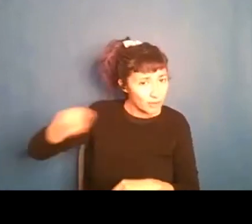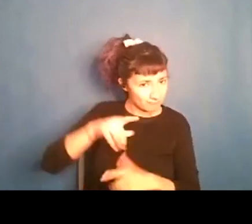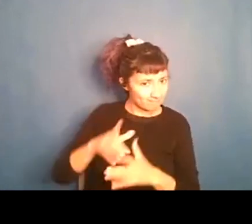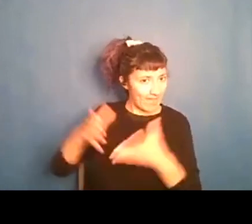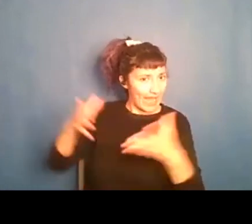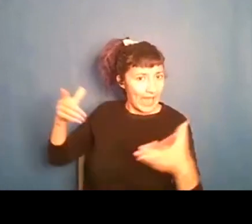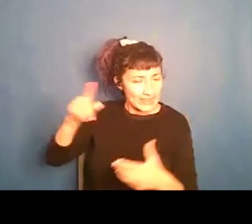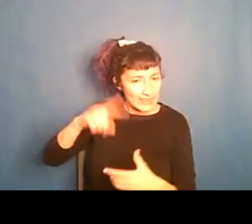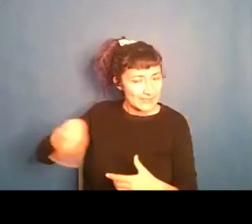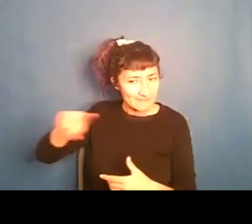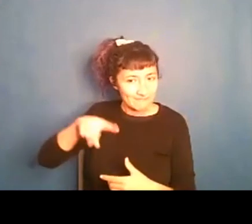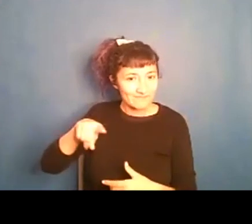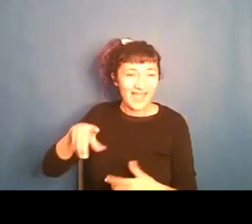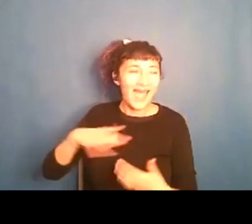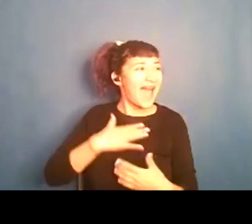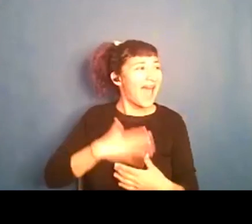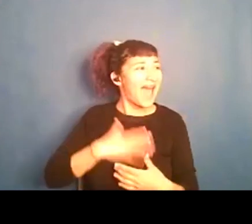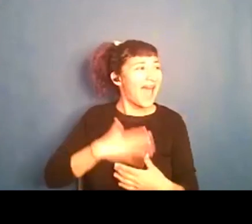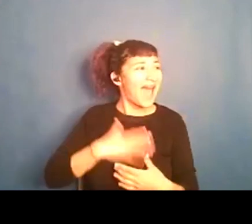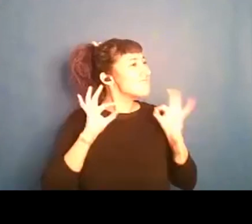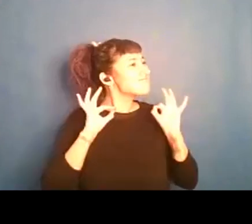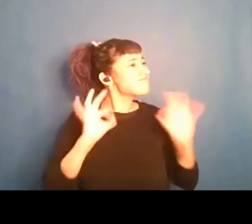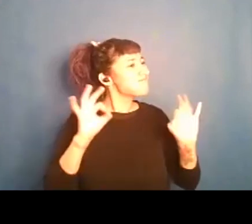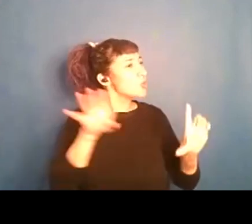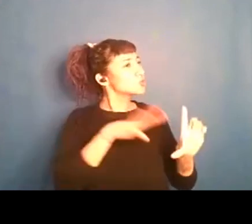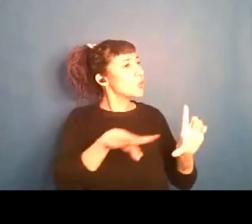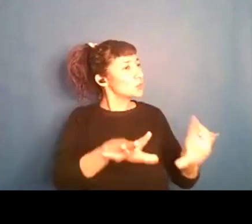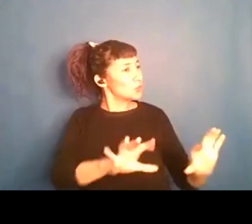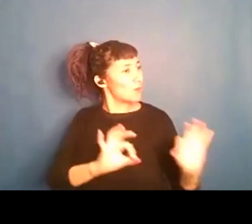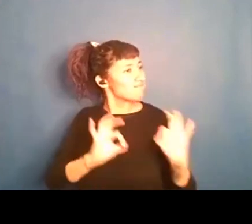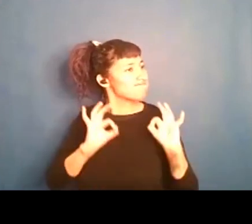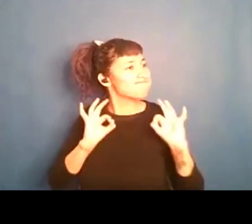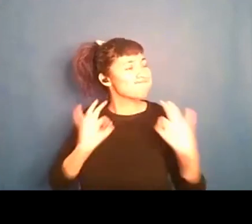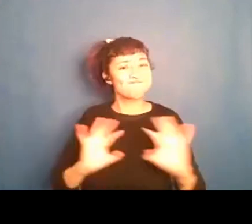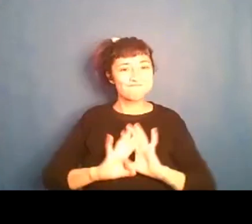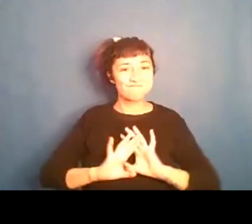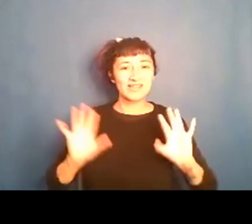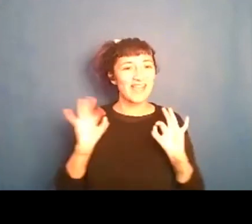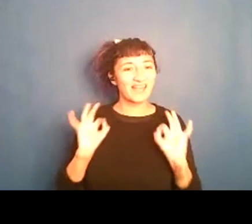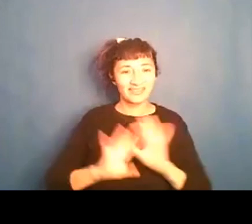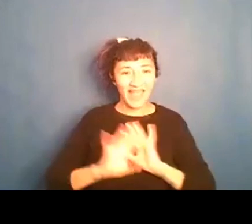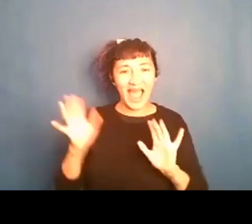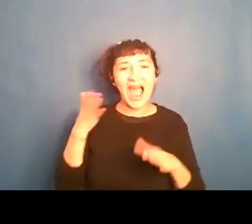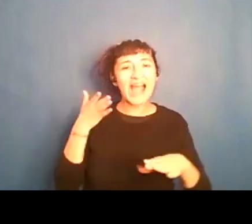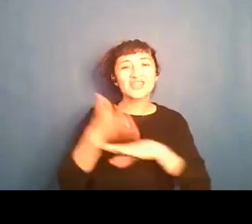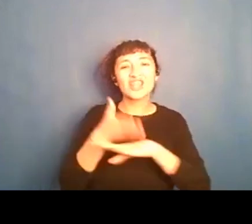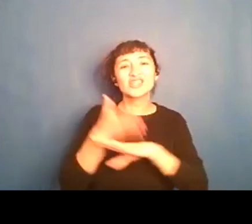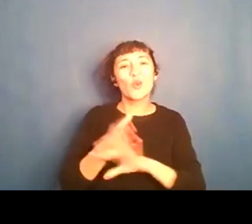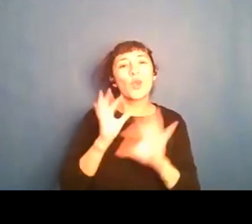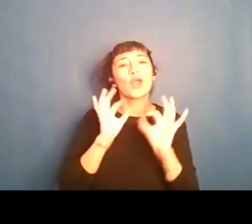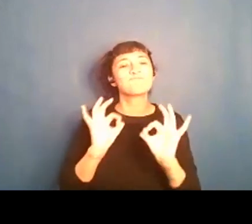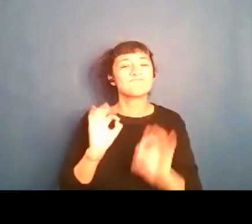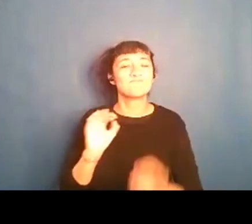se contentan con poner subtítulos y creen que eso solo es accesibilidad. Yo quería